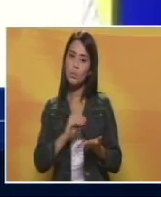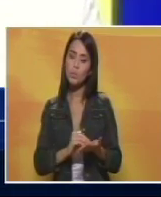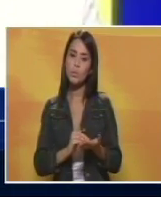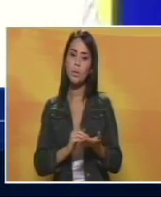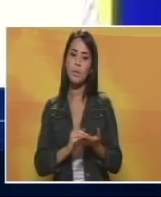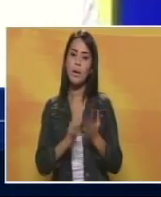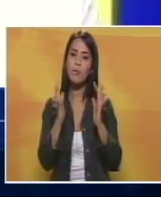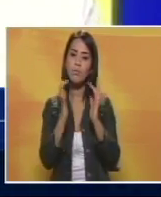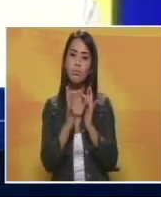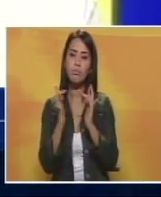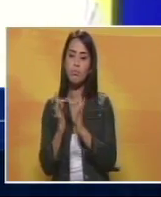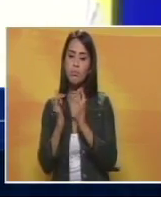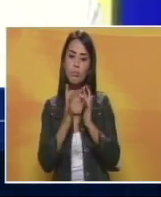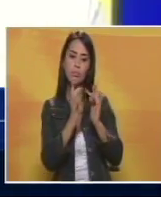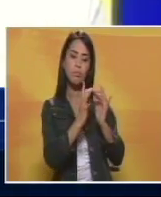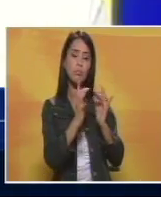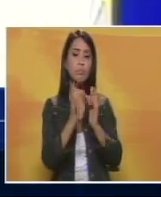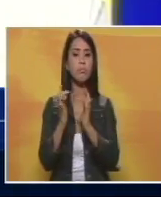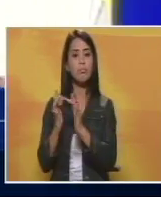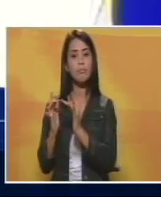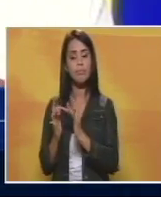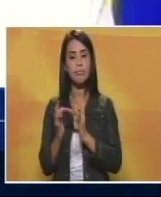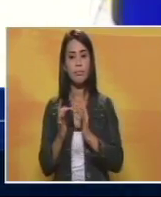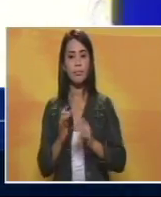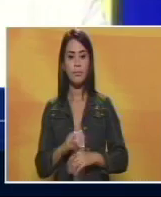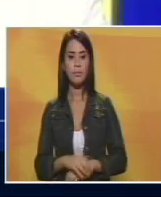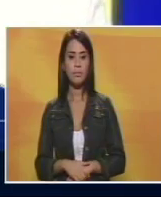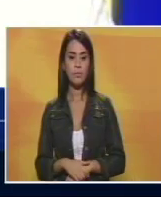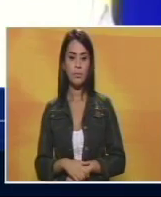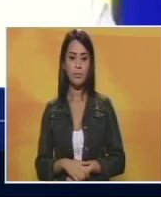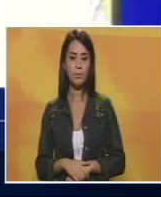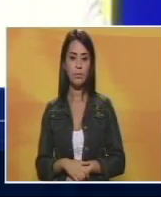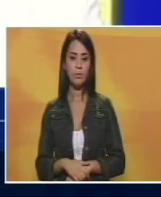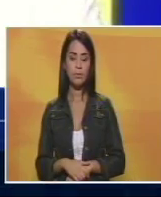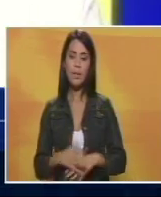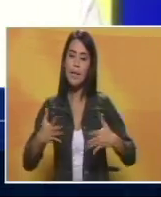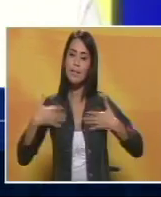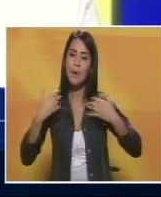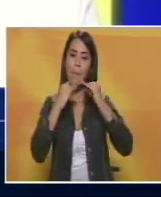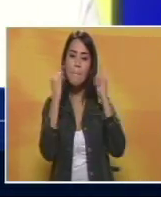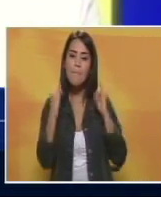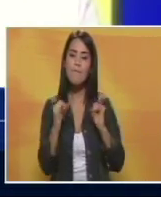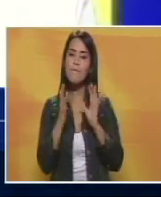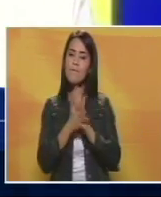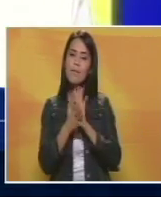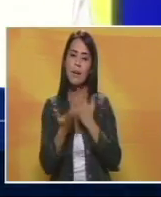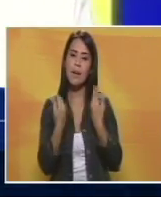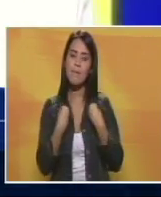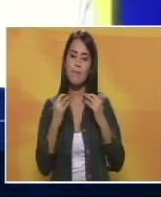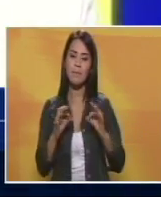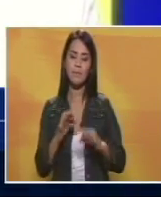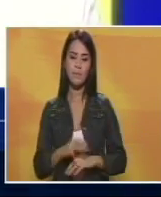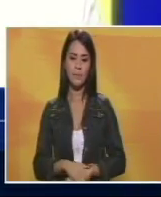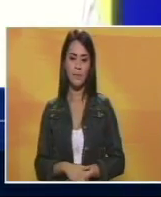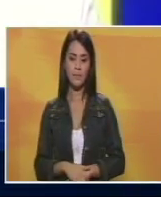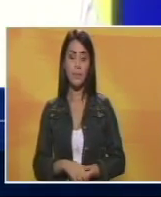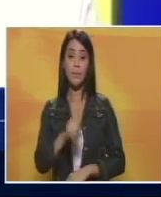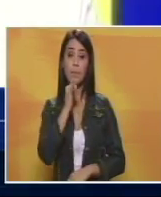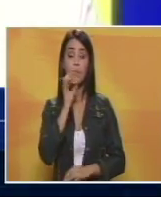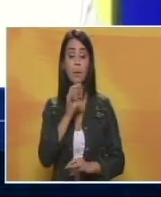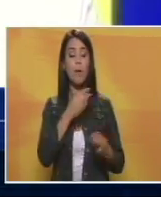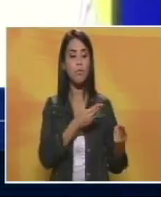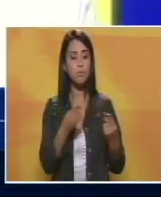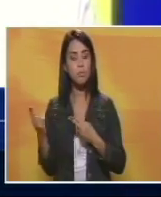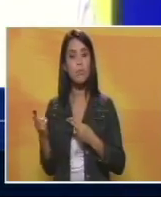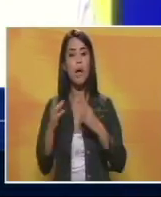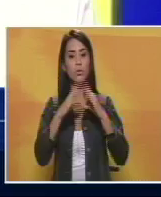ese contacto los unos con los otros, esa armonía en que podamos vivir. Reiteró la invitación a todos